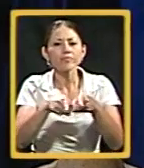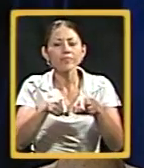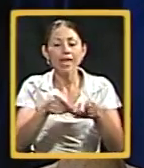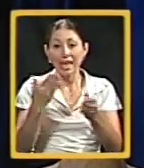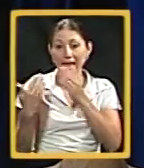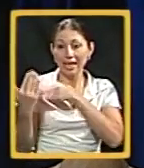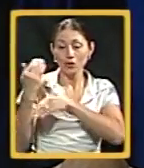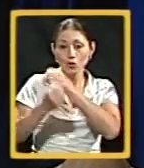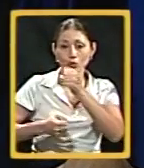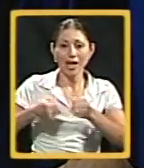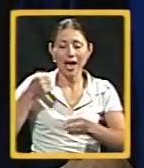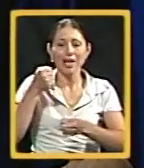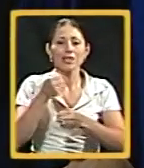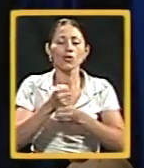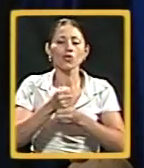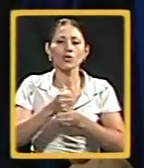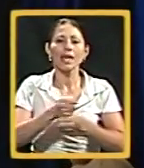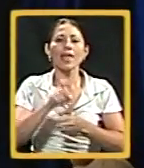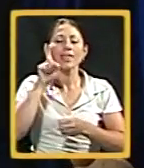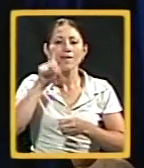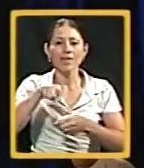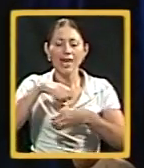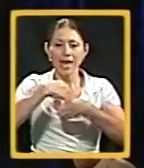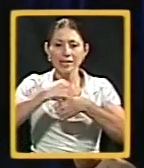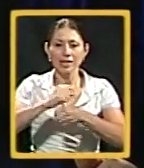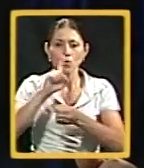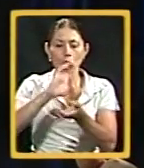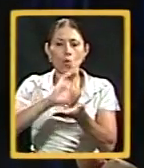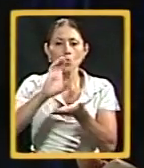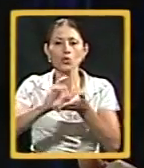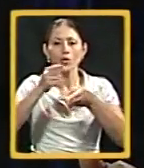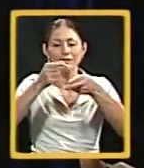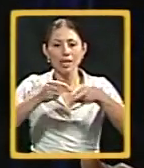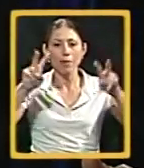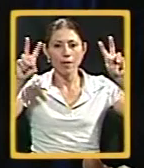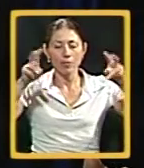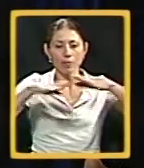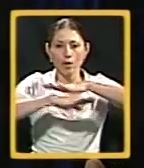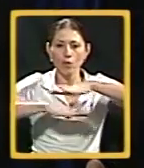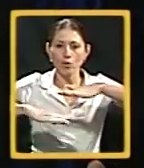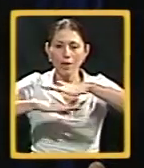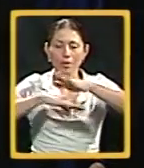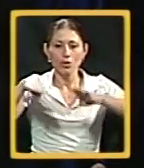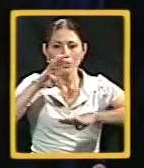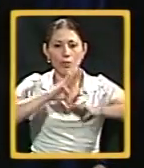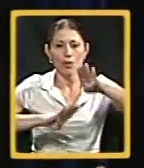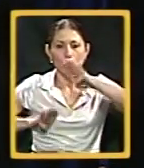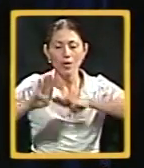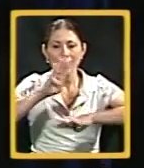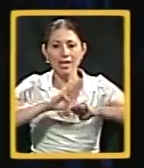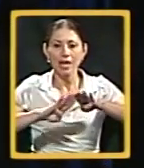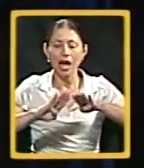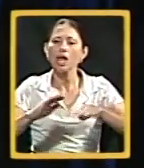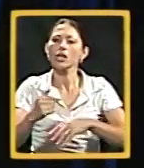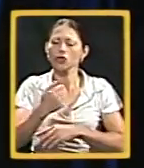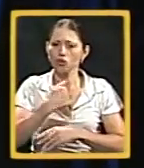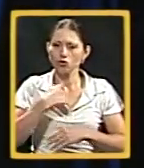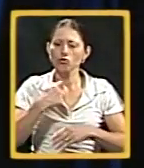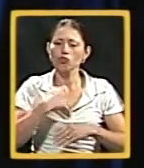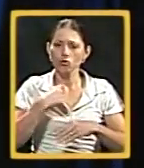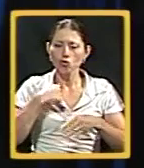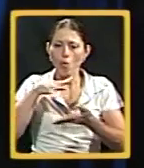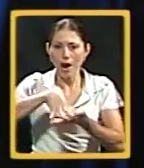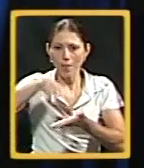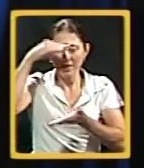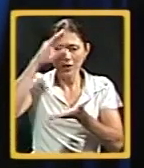años había que tomar un curso que se llamaba Fundamentos de Biología. Y a mí me tocó recibir ese curso con el